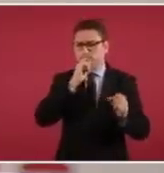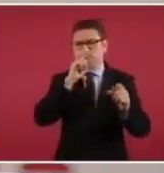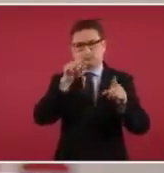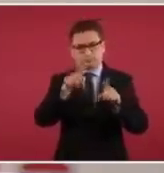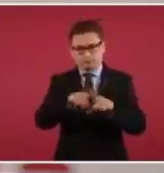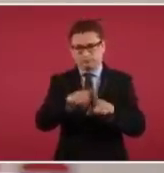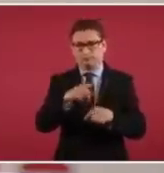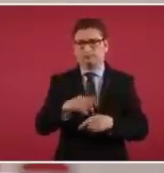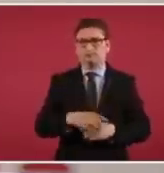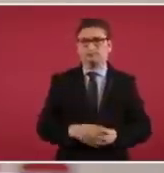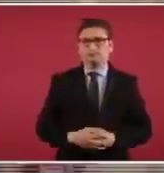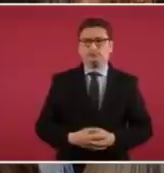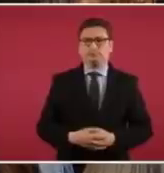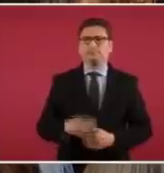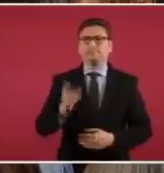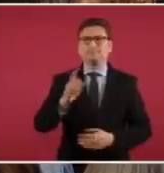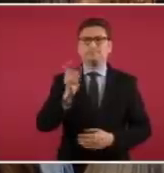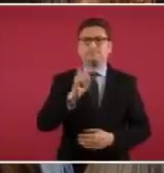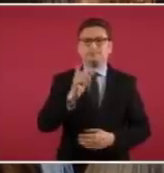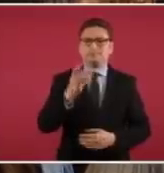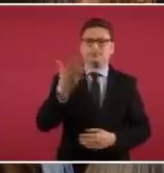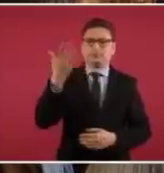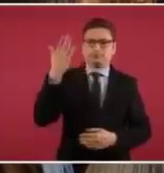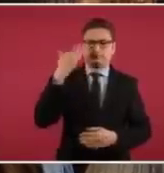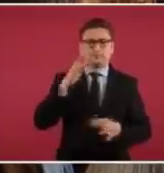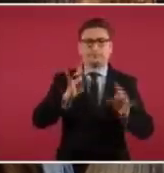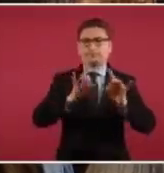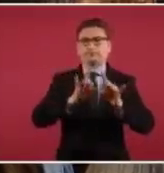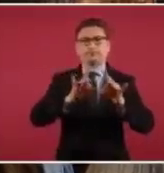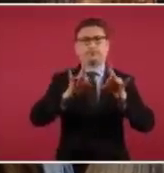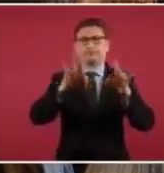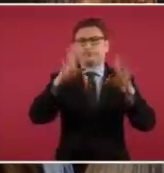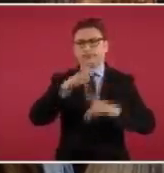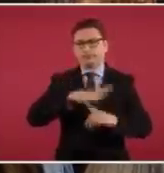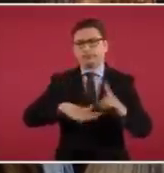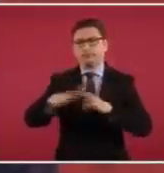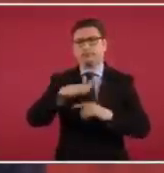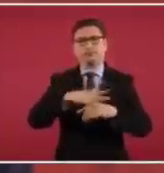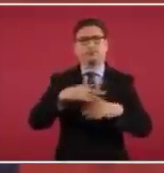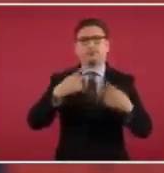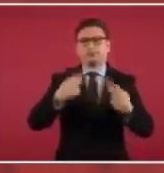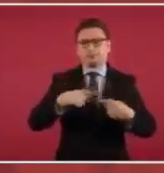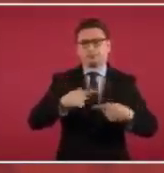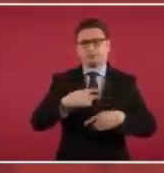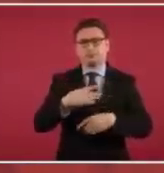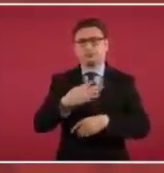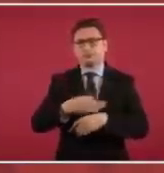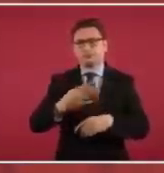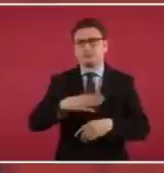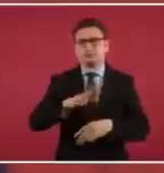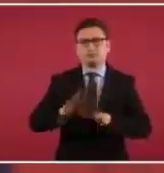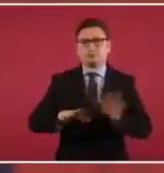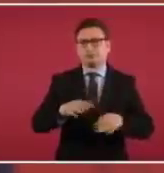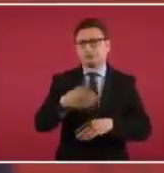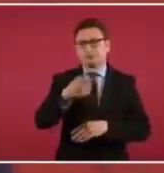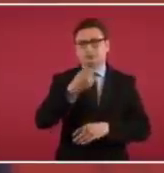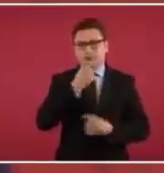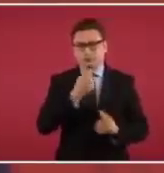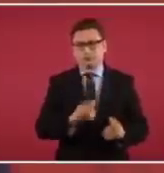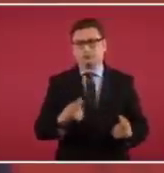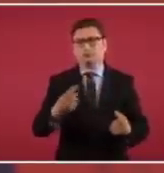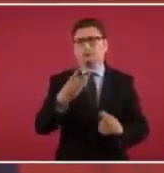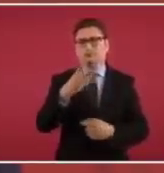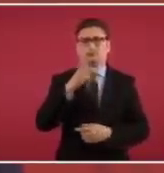hizo cuando los hechos lamentables en que perdieron la vida 6 niños,